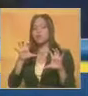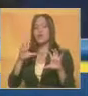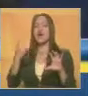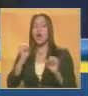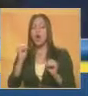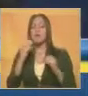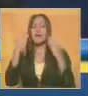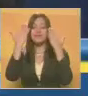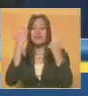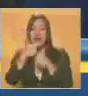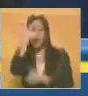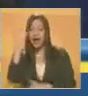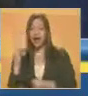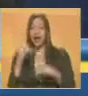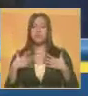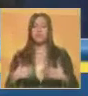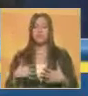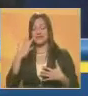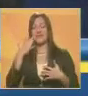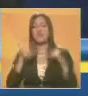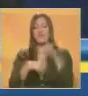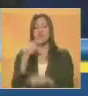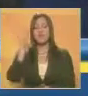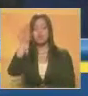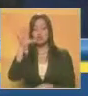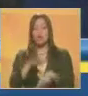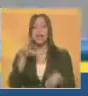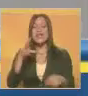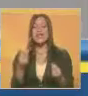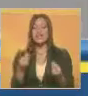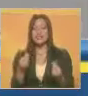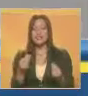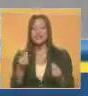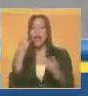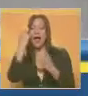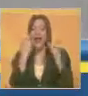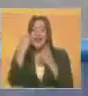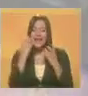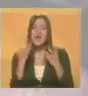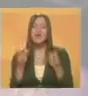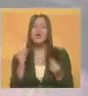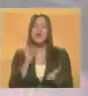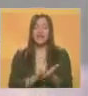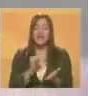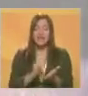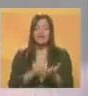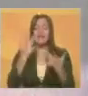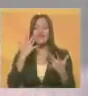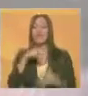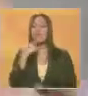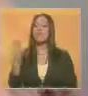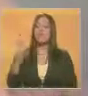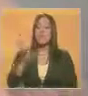pectorales y cara por sus efectos colaterales como infecciones alergias y en muchos casos la muerte del paciente